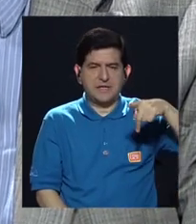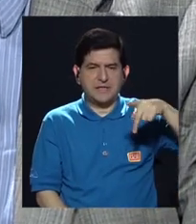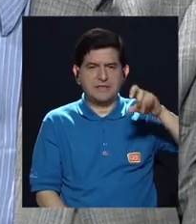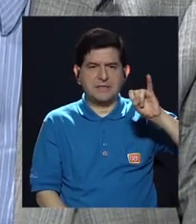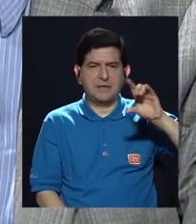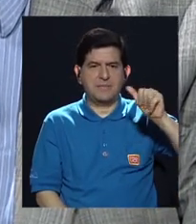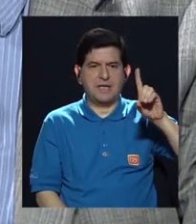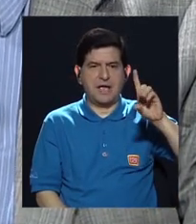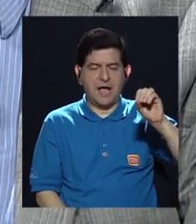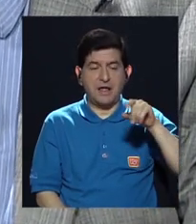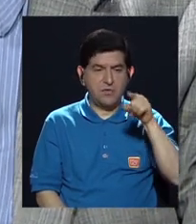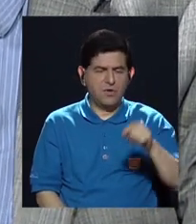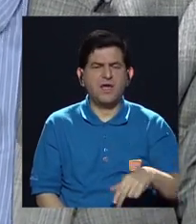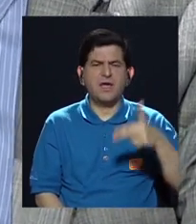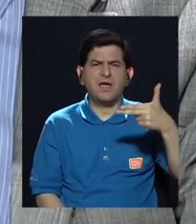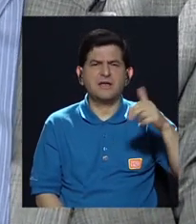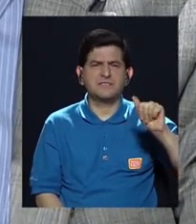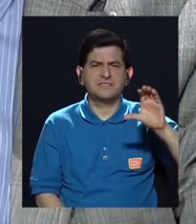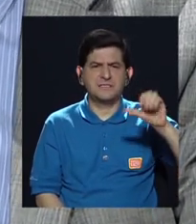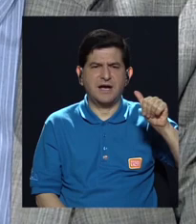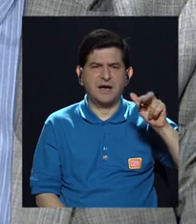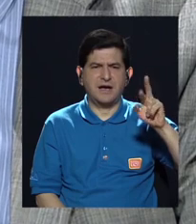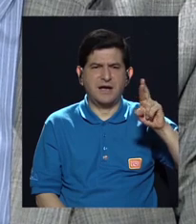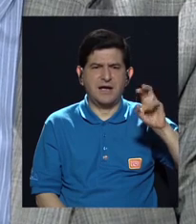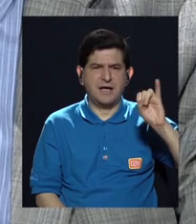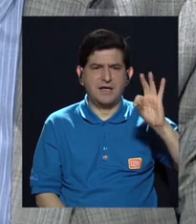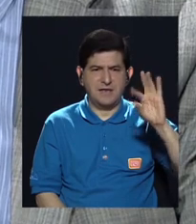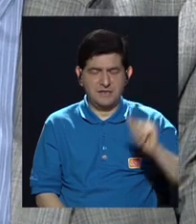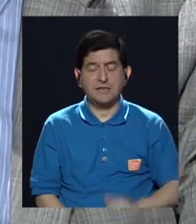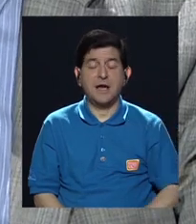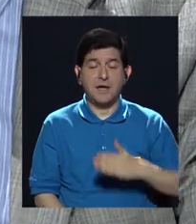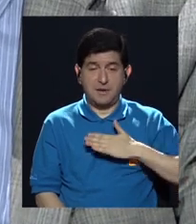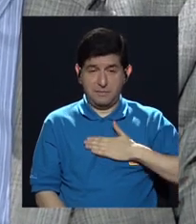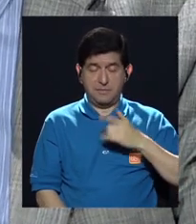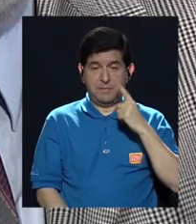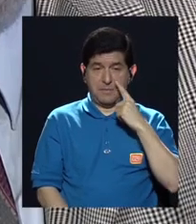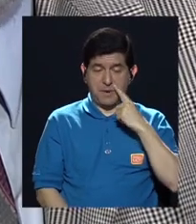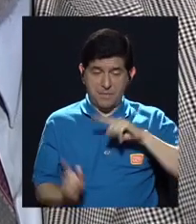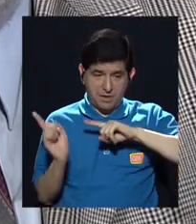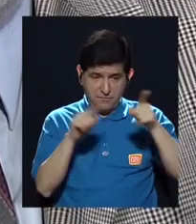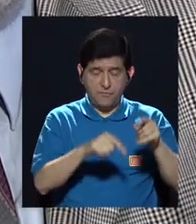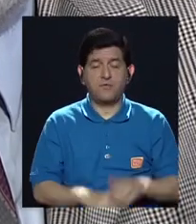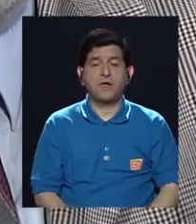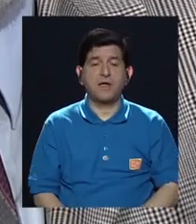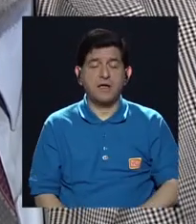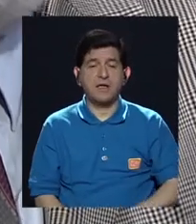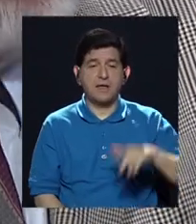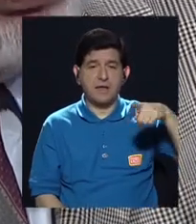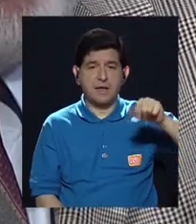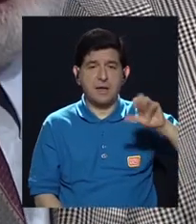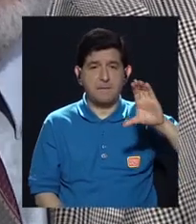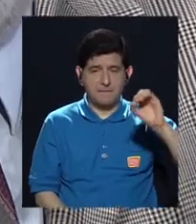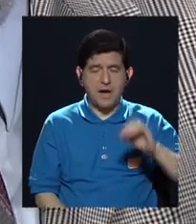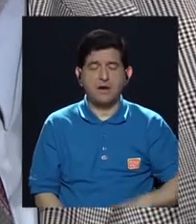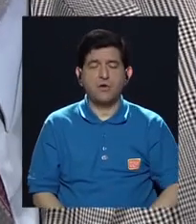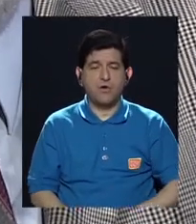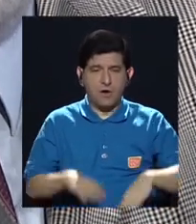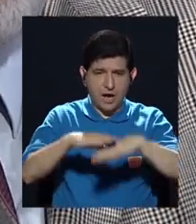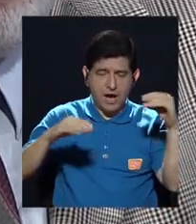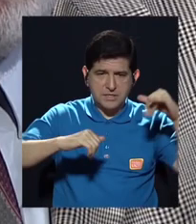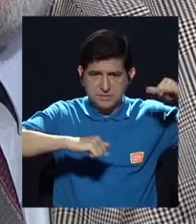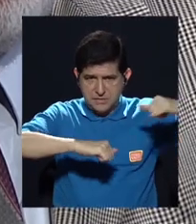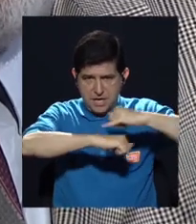es, así es. Sí, ese es el dato que tengo. Mi padre fue y al pie del avión, don Paco, cuando se bajó del